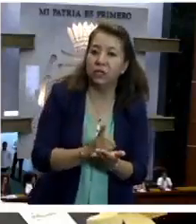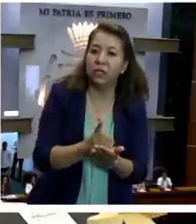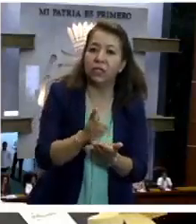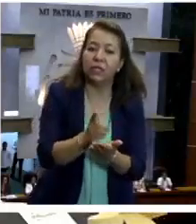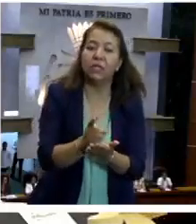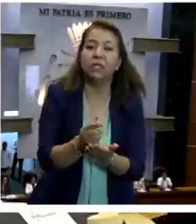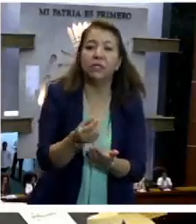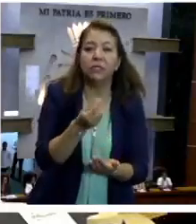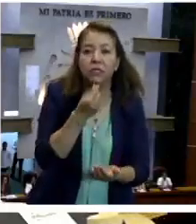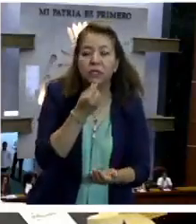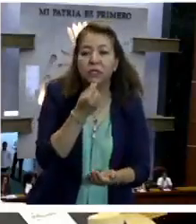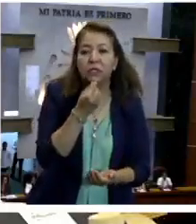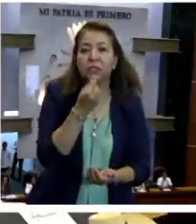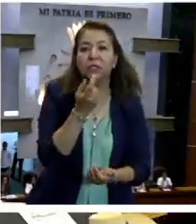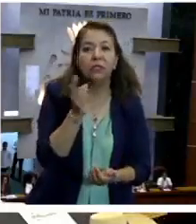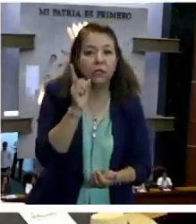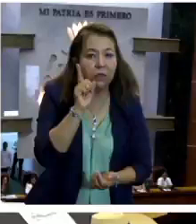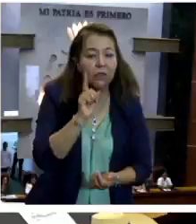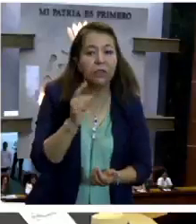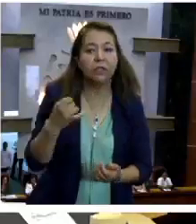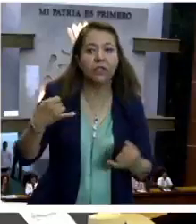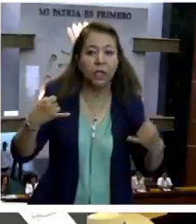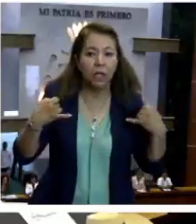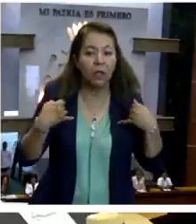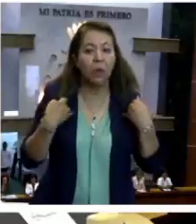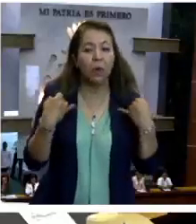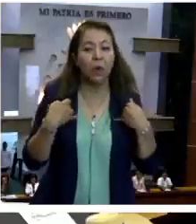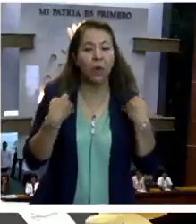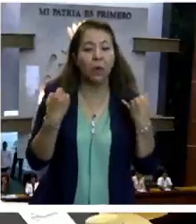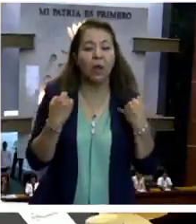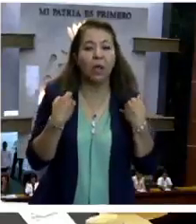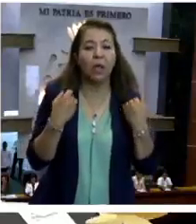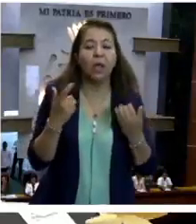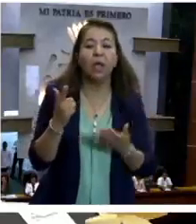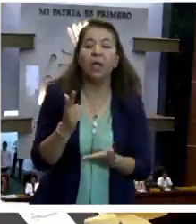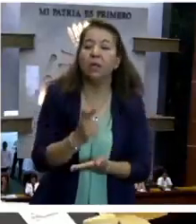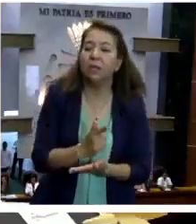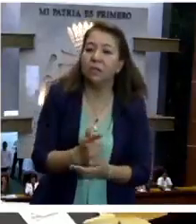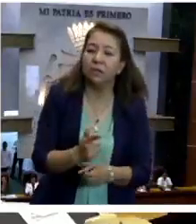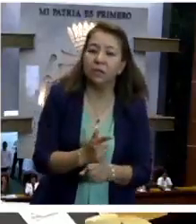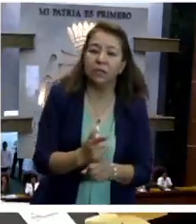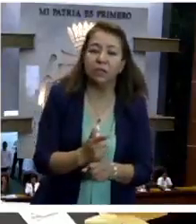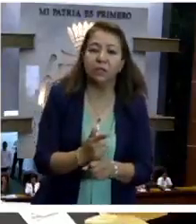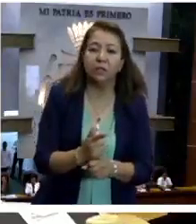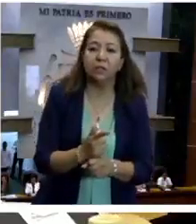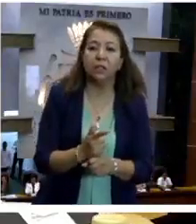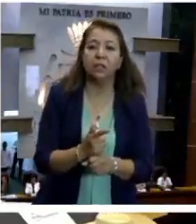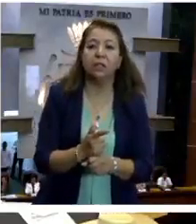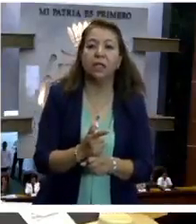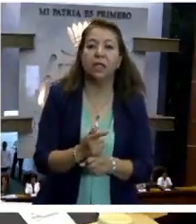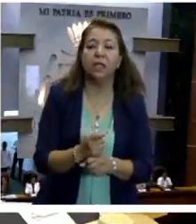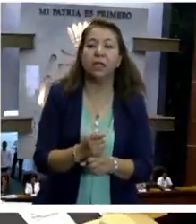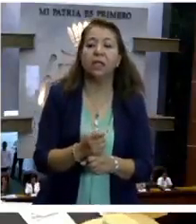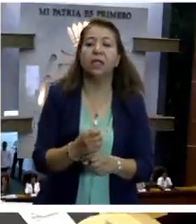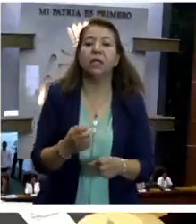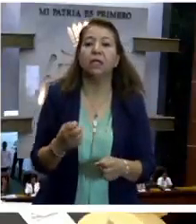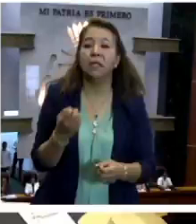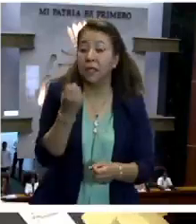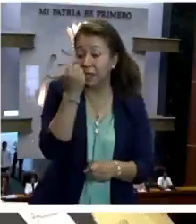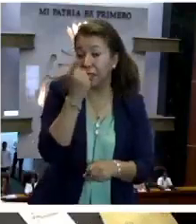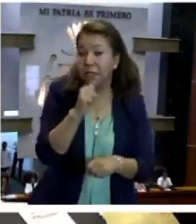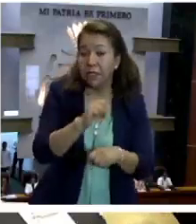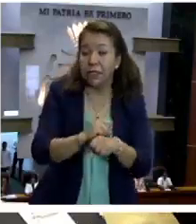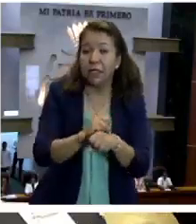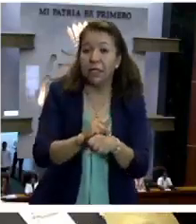y Adolescentes. A la licenciada Jessica Maldonado Morales, secretaria de la Juventud y Niñez